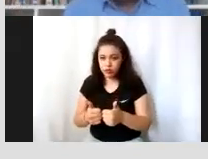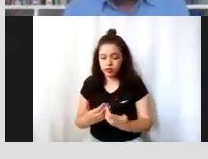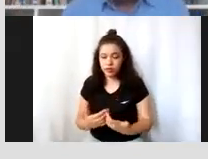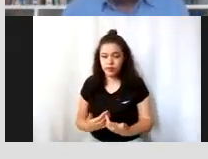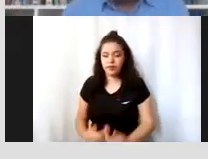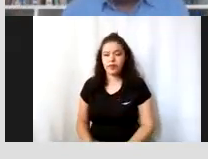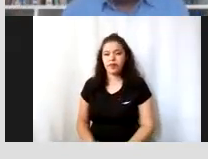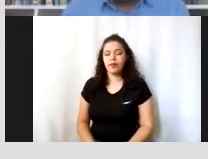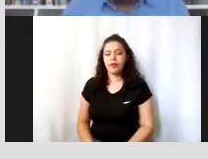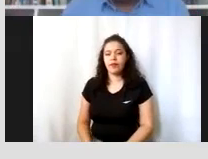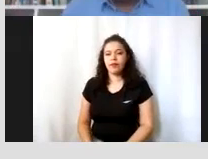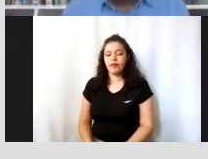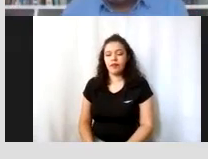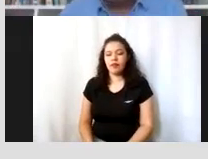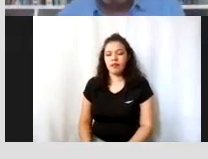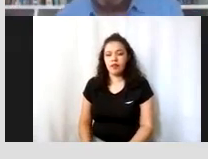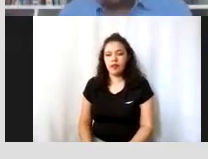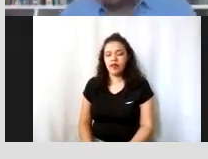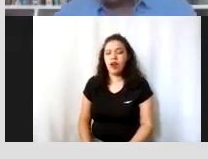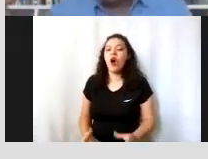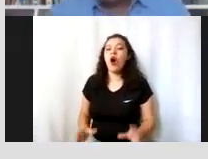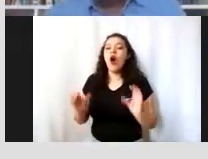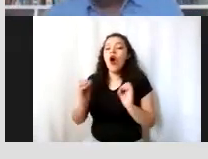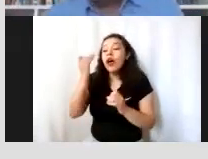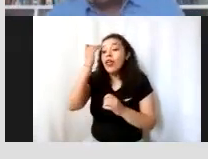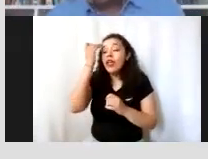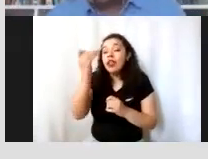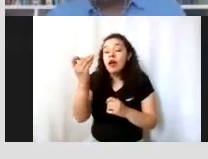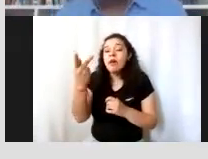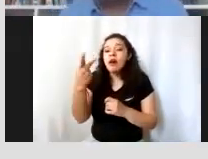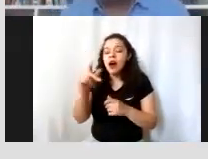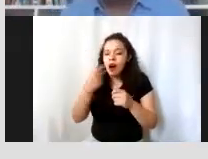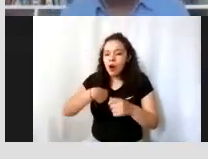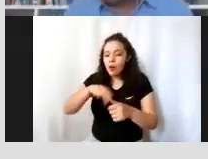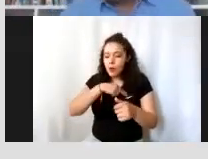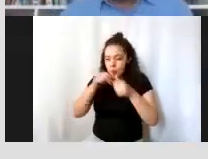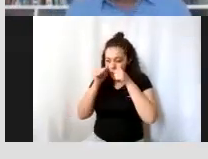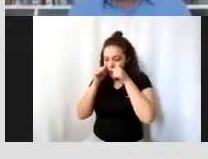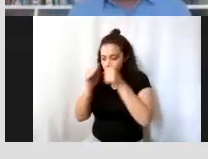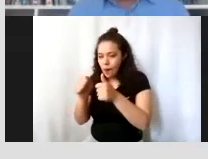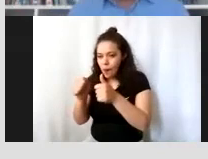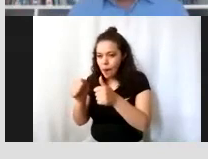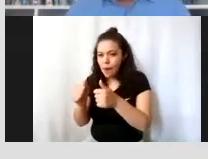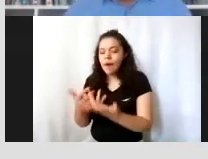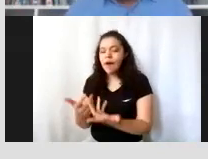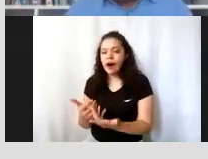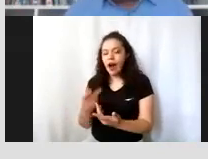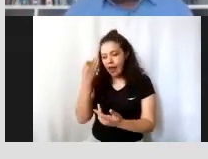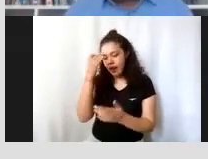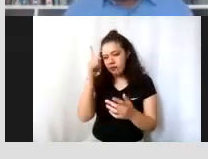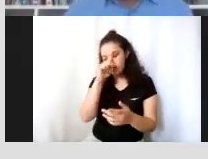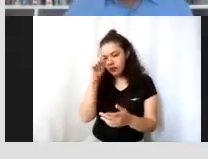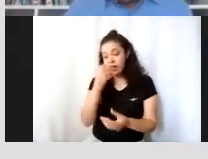su institución o bien el tiempo en que le estén dando asistencia a una persona. Ese es el tiempo recomendable.